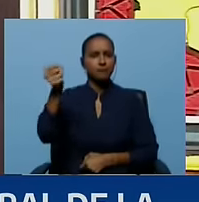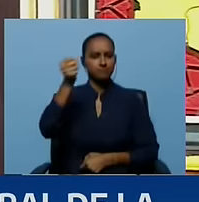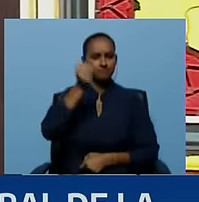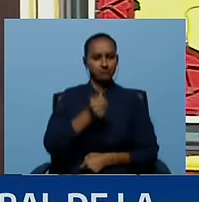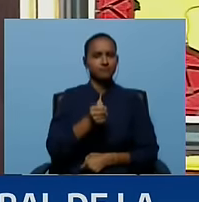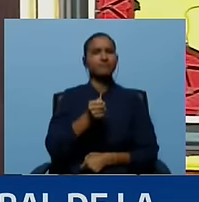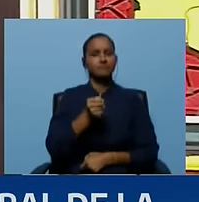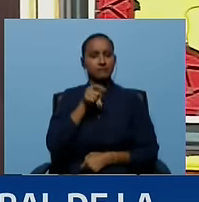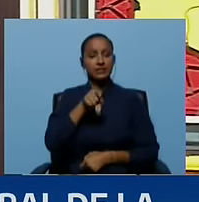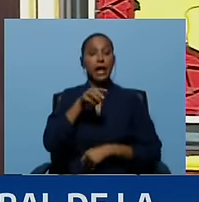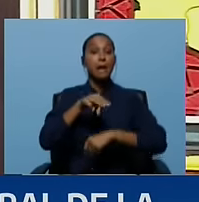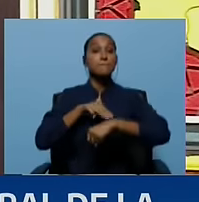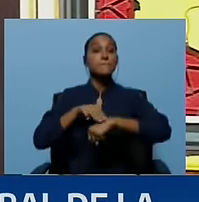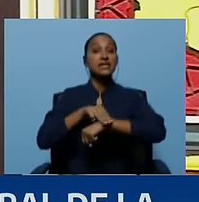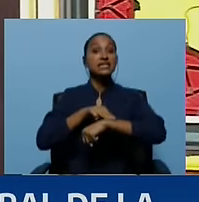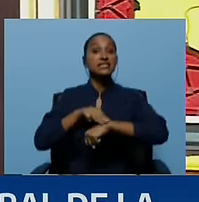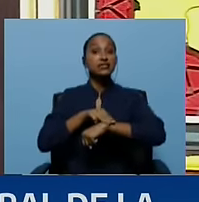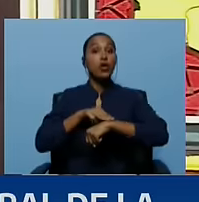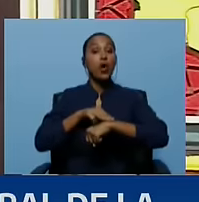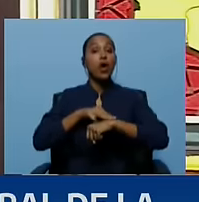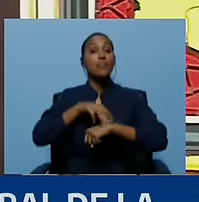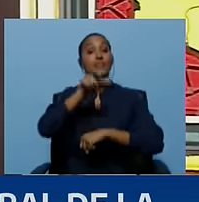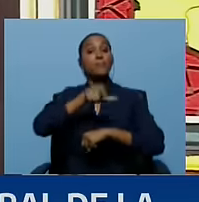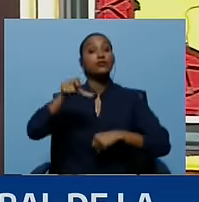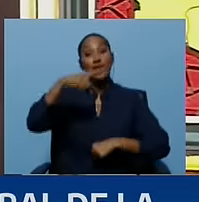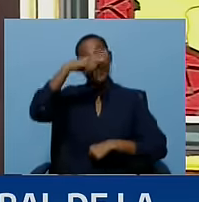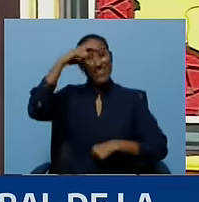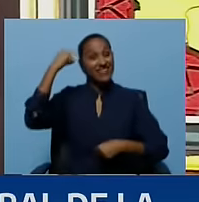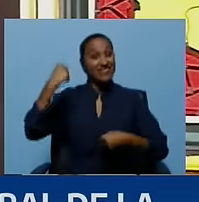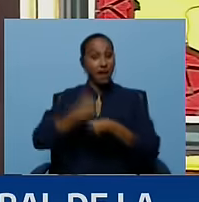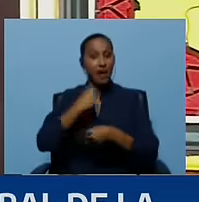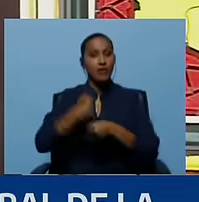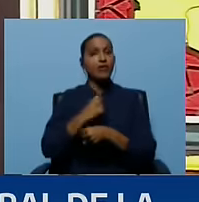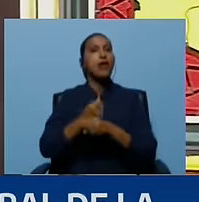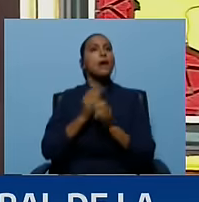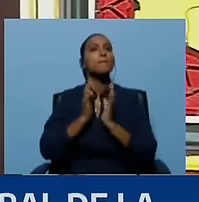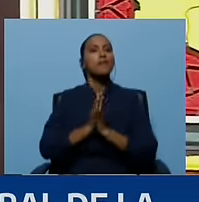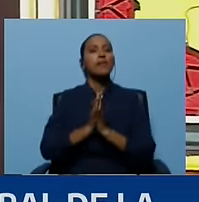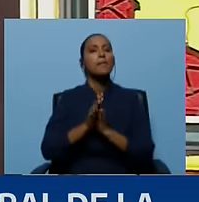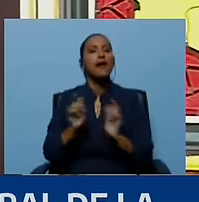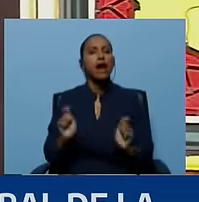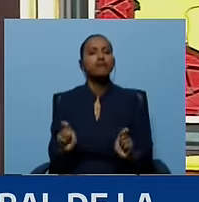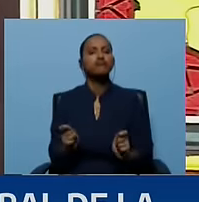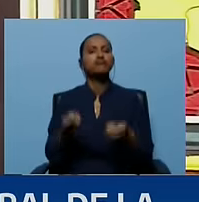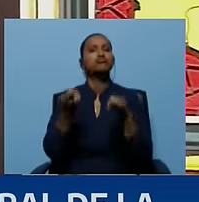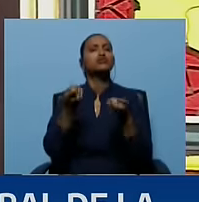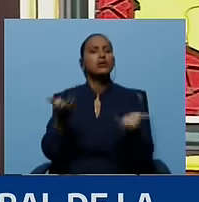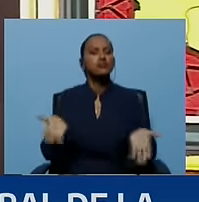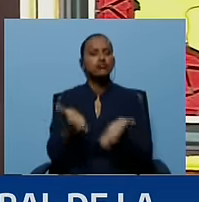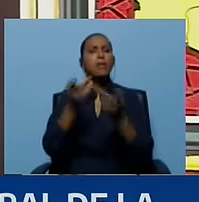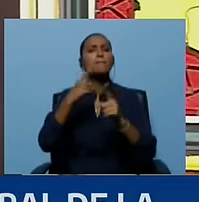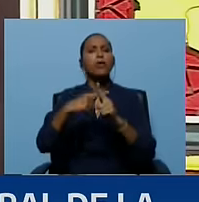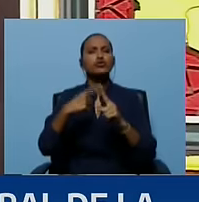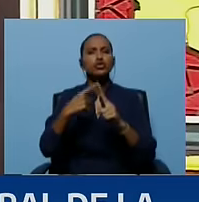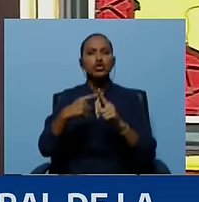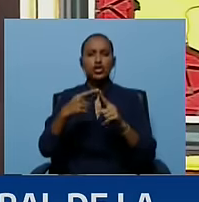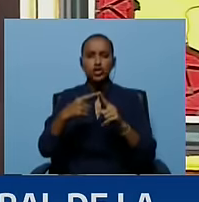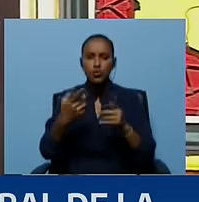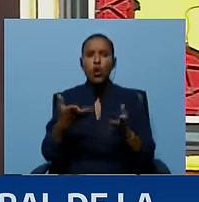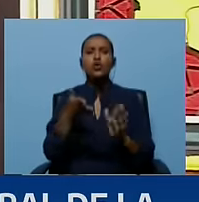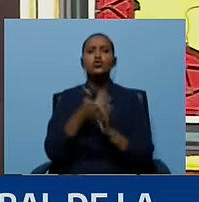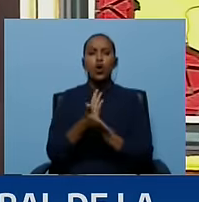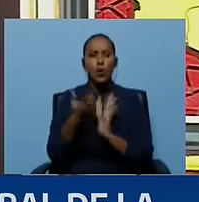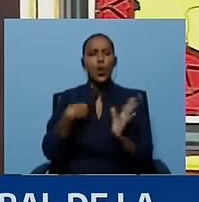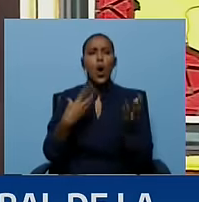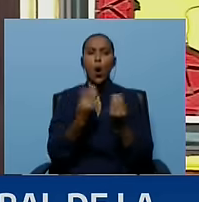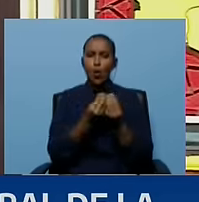gran ministro de la clase obrera para que me recupere los consejos productivos de trabajadores que los fundé junto con él